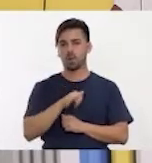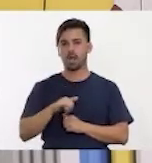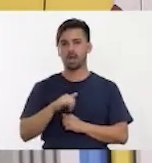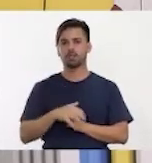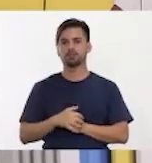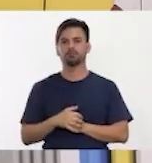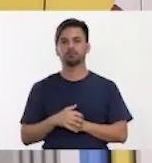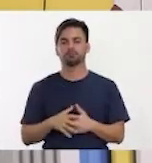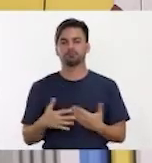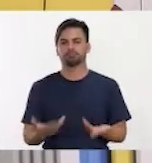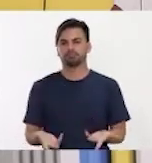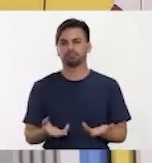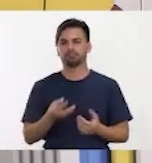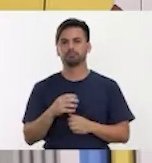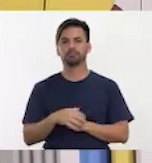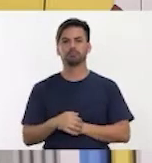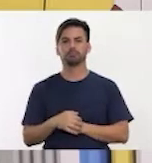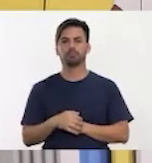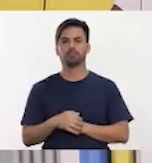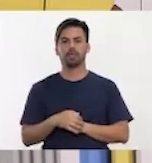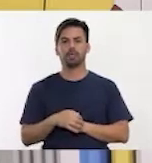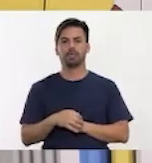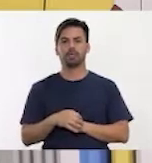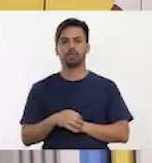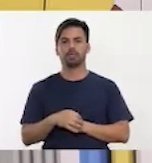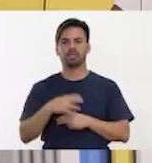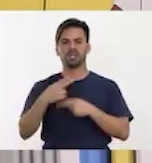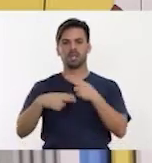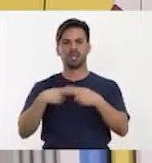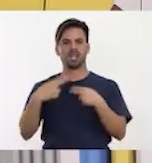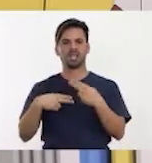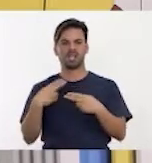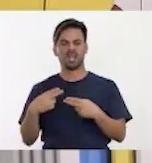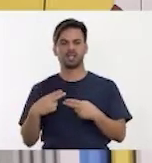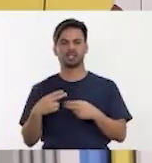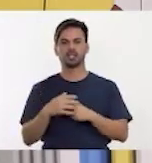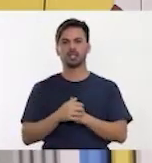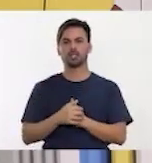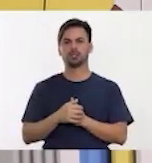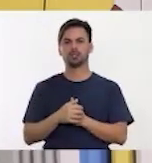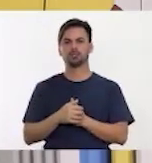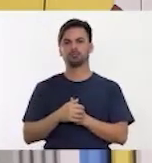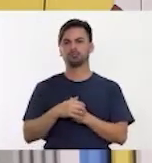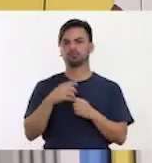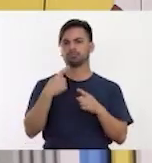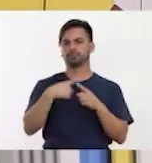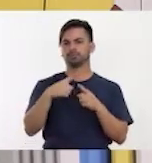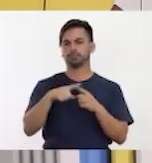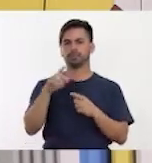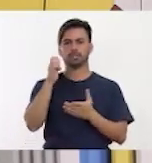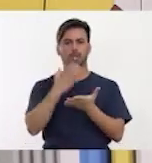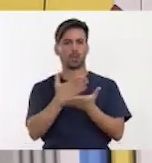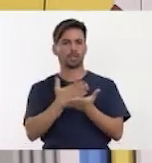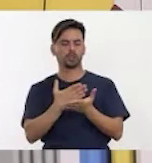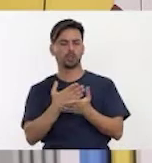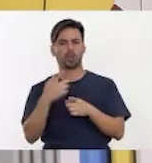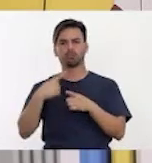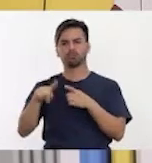Igualmente, cuál va a ser las posiciones que van a asumir los distintos sectores con respecto a la